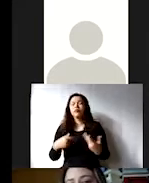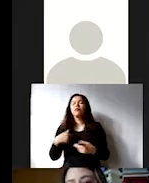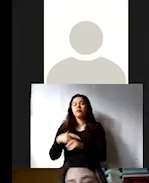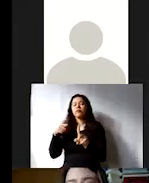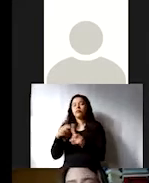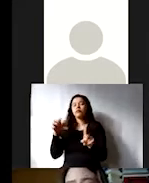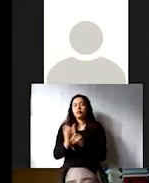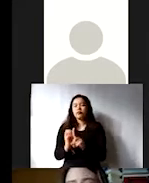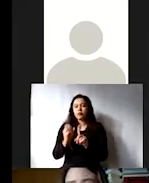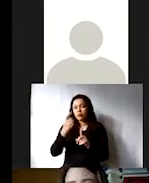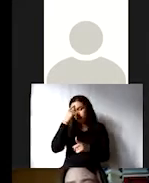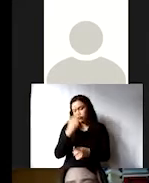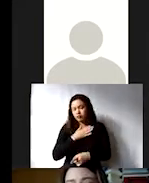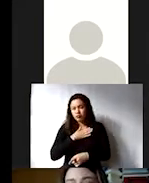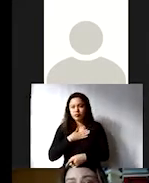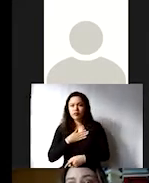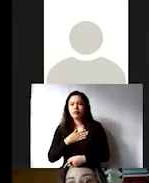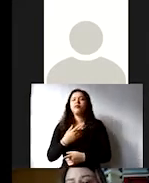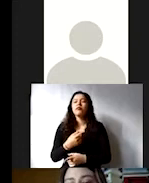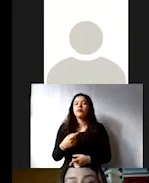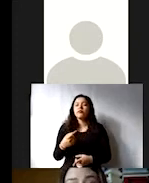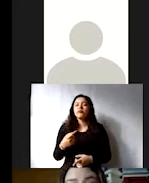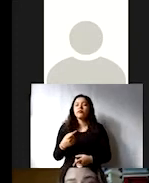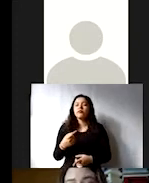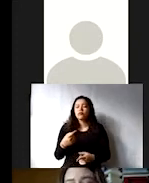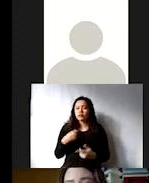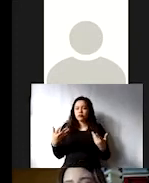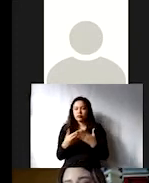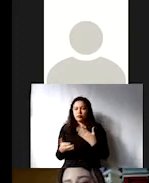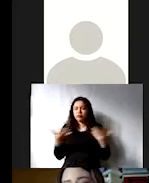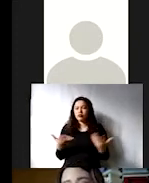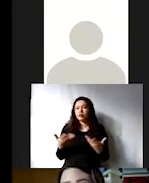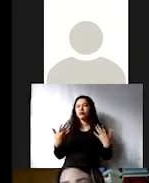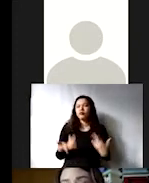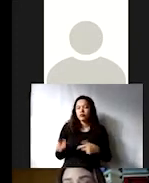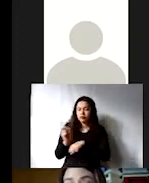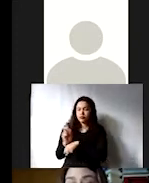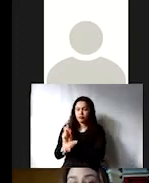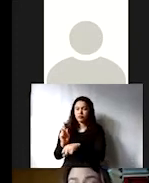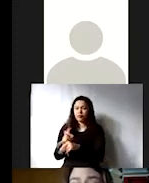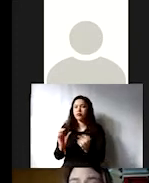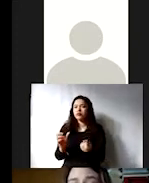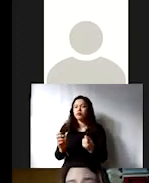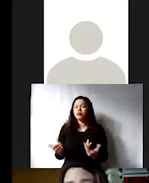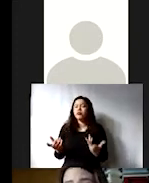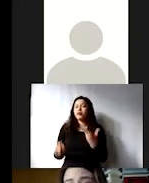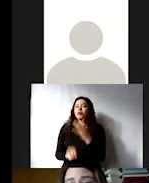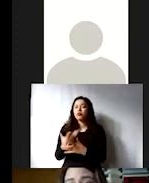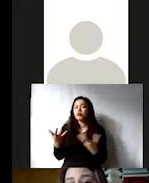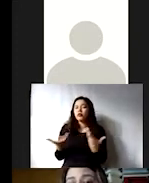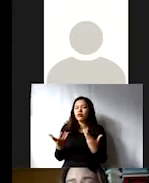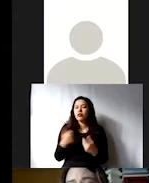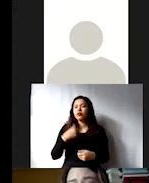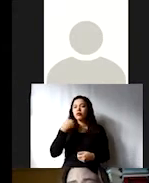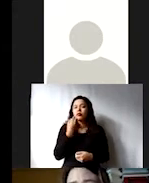metas organizacionales propias en los que a través de lo que hago, ya sea día a día o con algo nuevo que quiera hacer, es